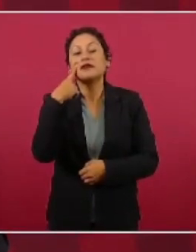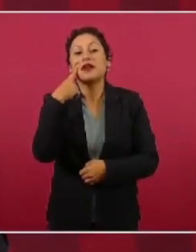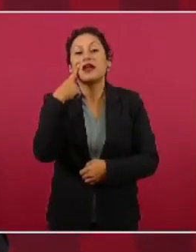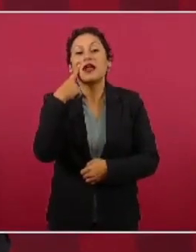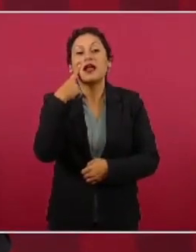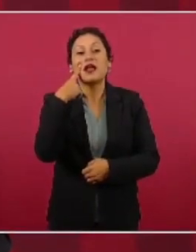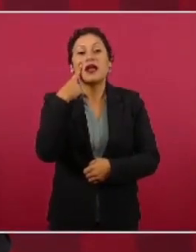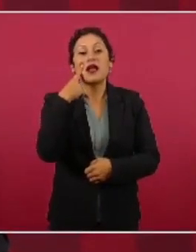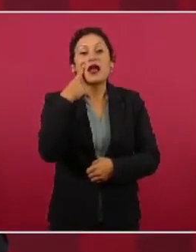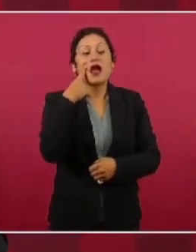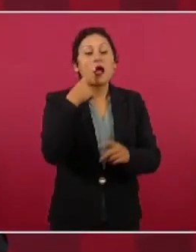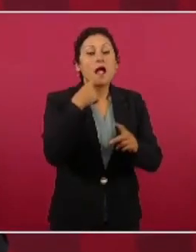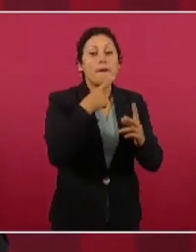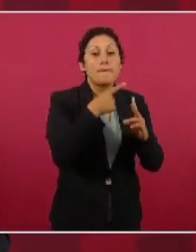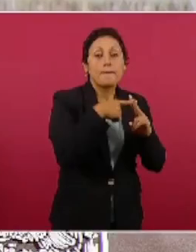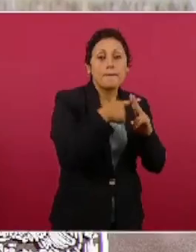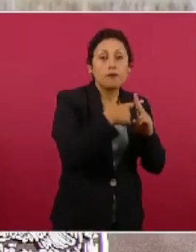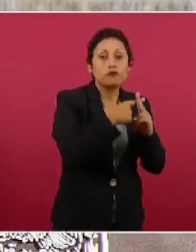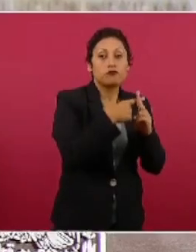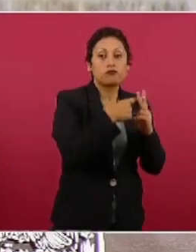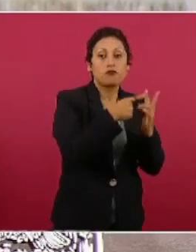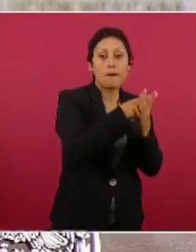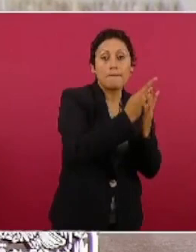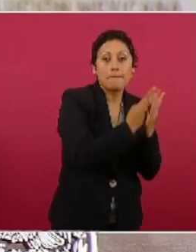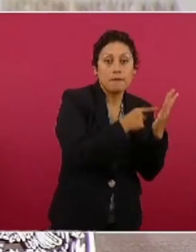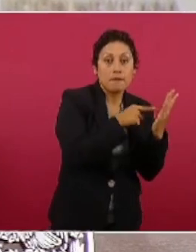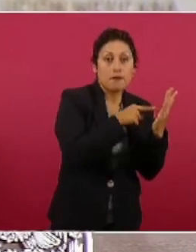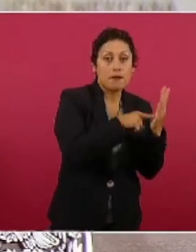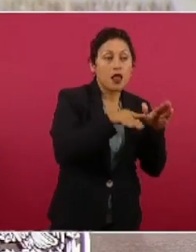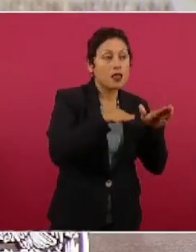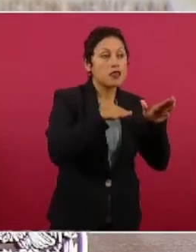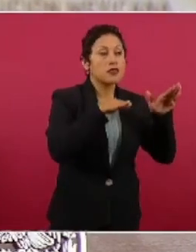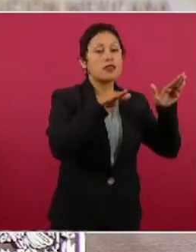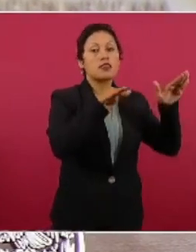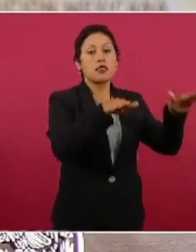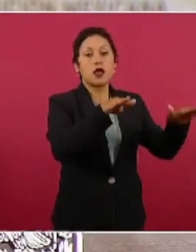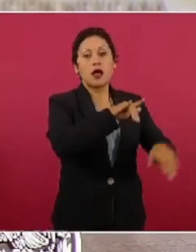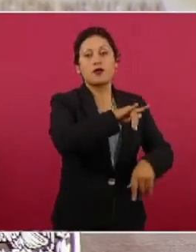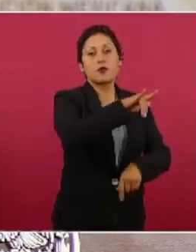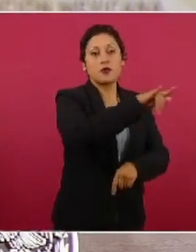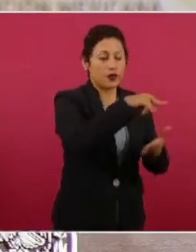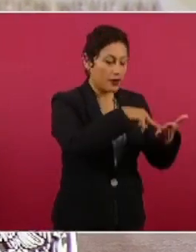que lo iban a terminar en el 2025.